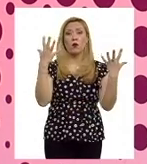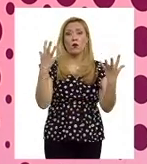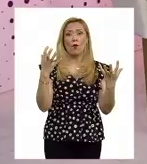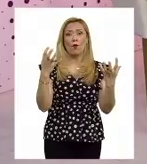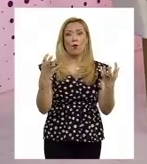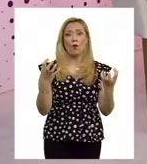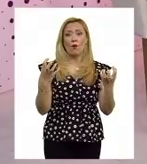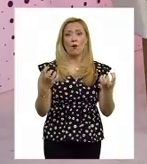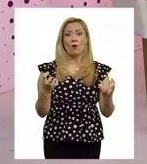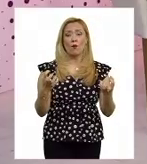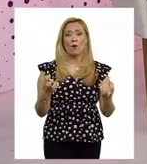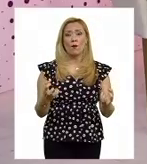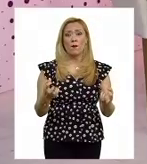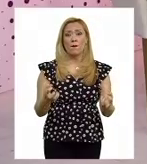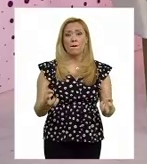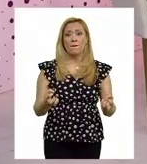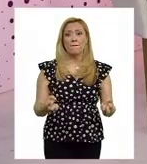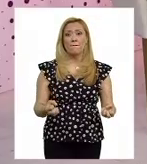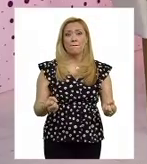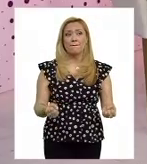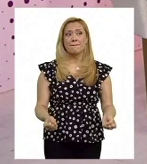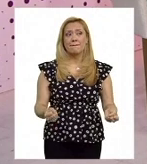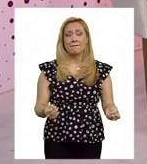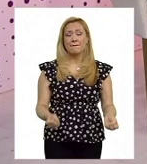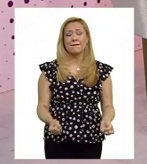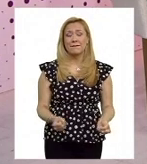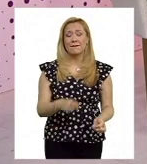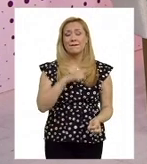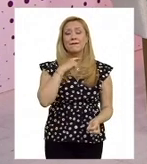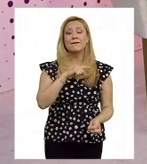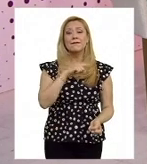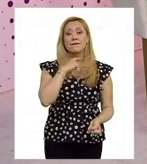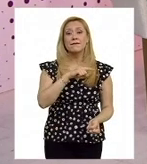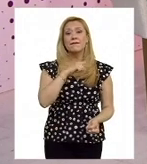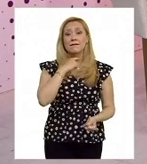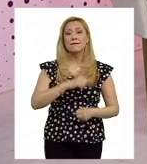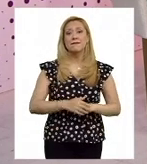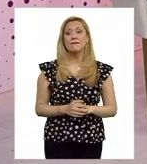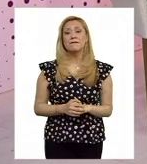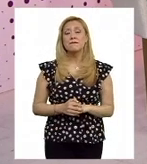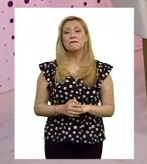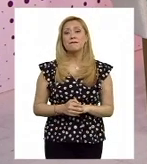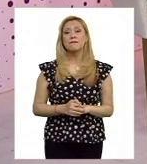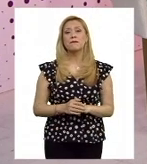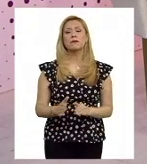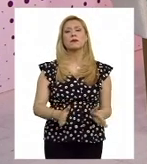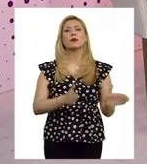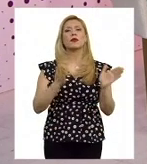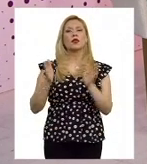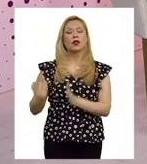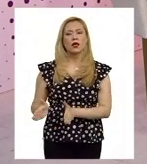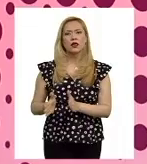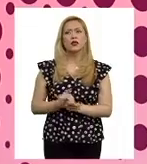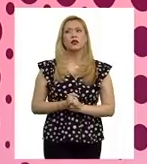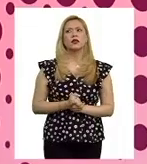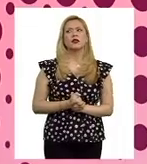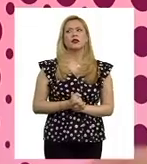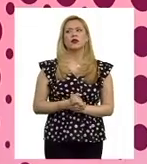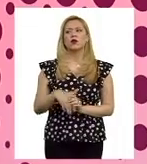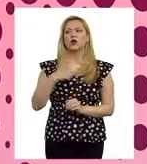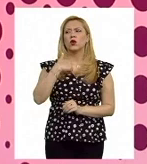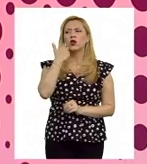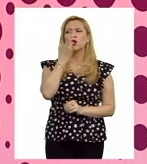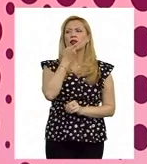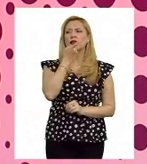las guerras de agua, si no han empezado ya. Ese es un parámetro. Y una otra cosa que quiero mencionar, que